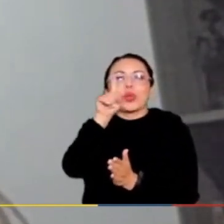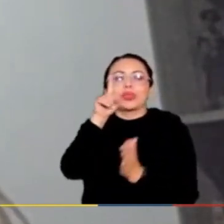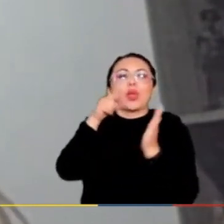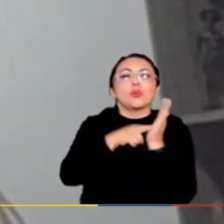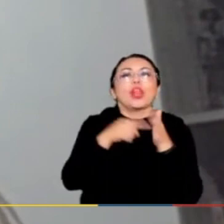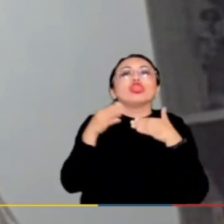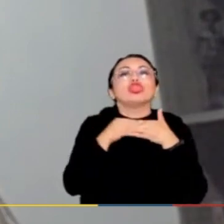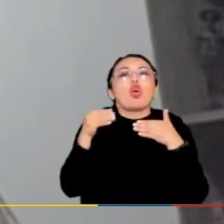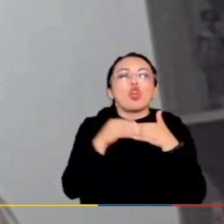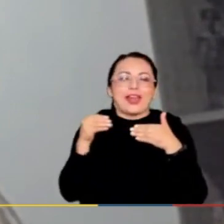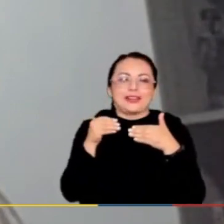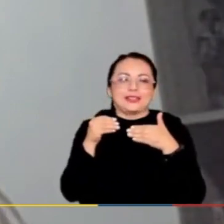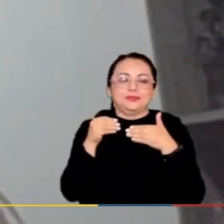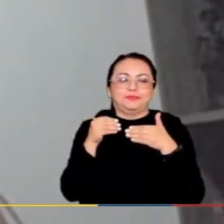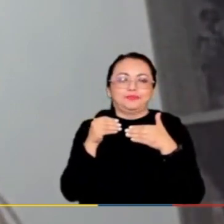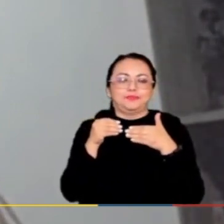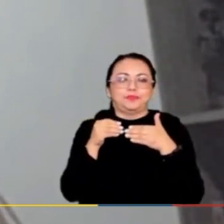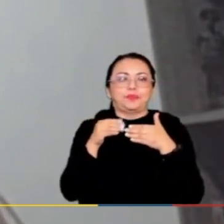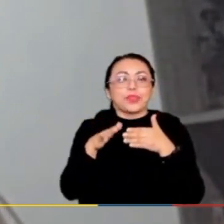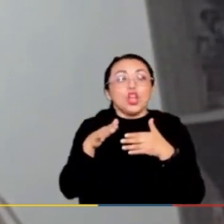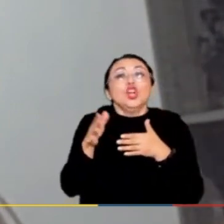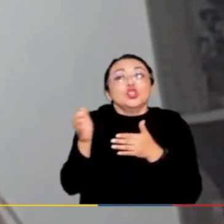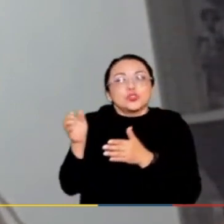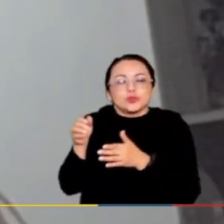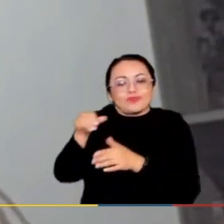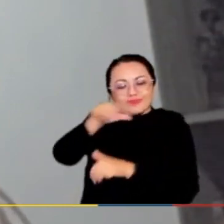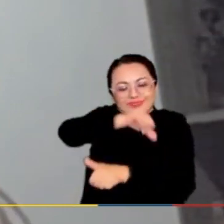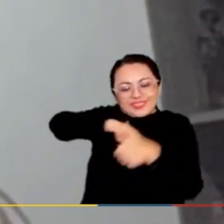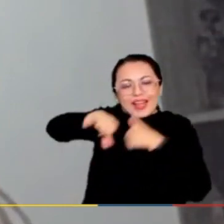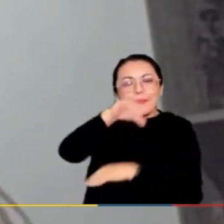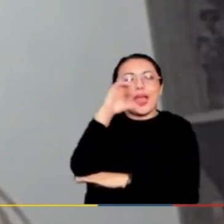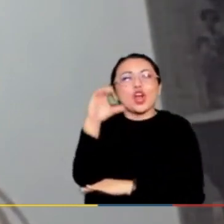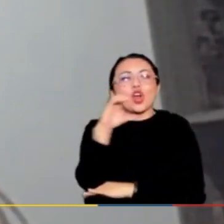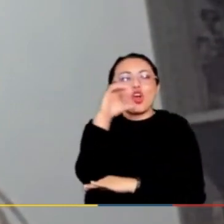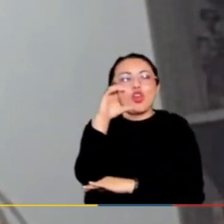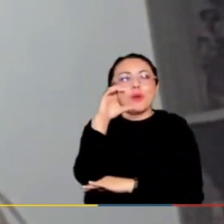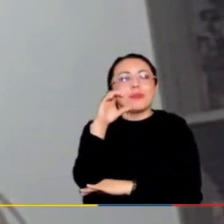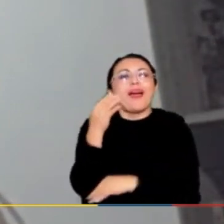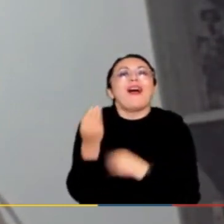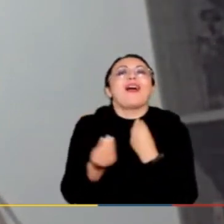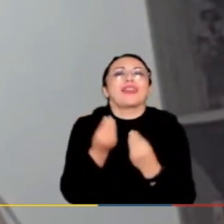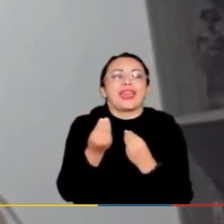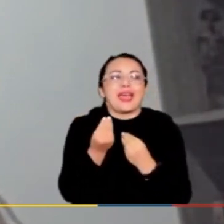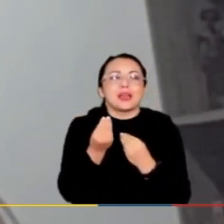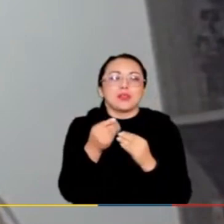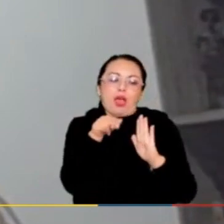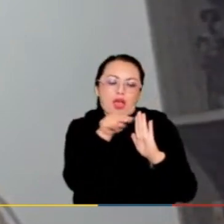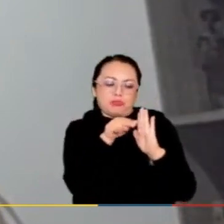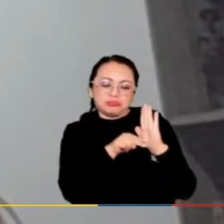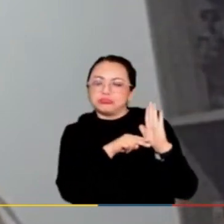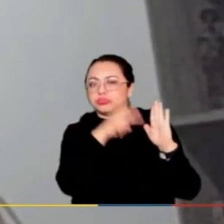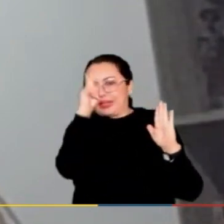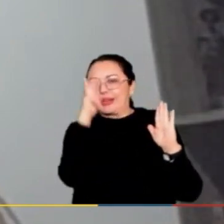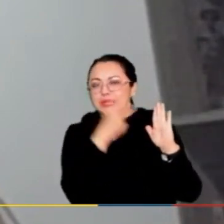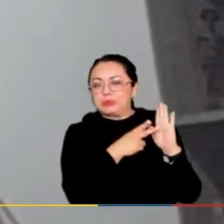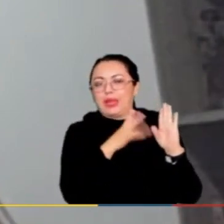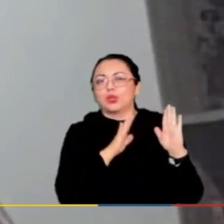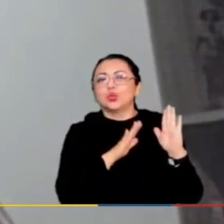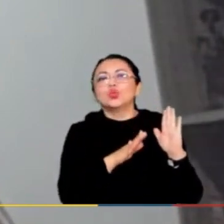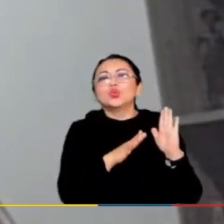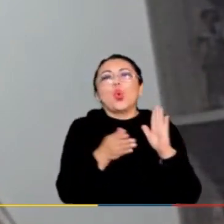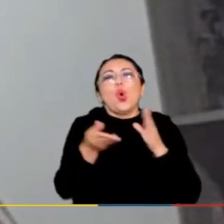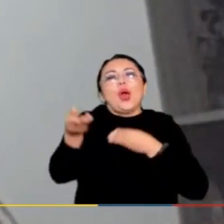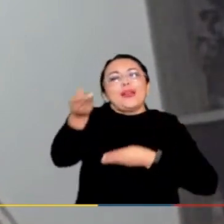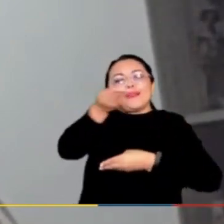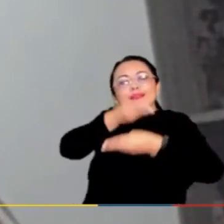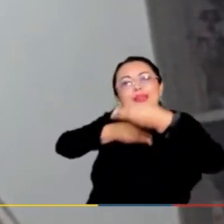$651,000. Para hacerlos efectivos en Colombia, debía someterse a las reglas o debió someterse a las reglas de